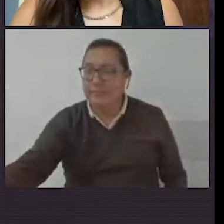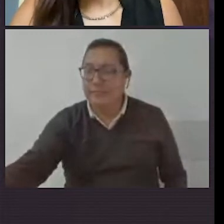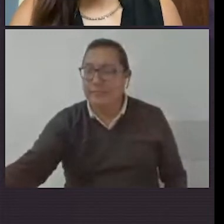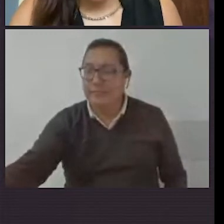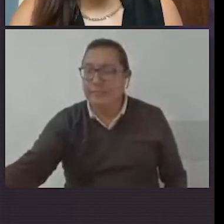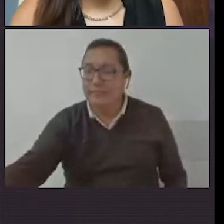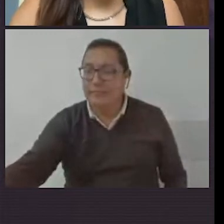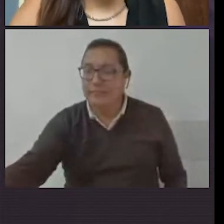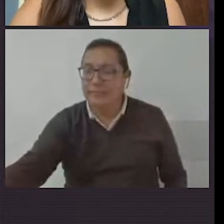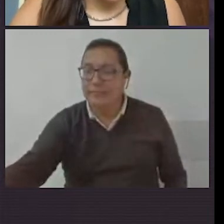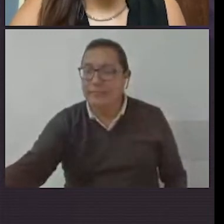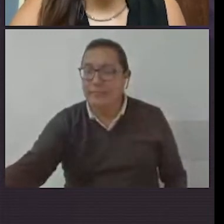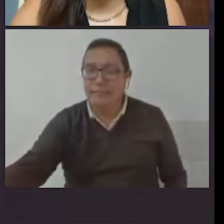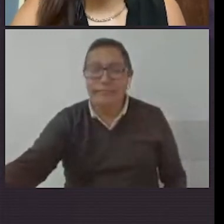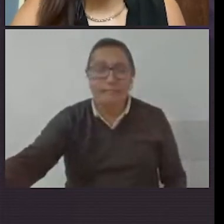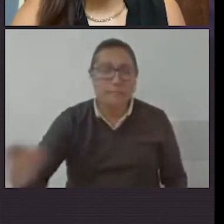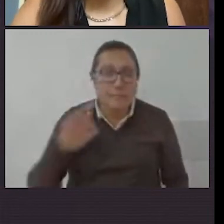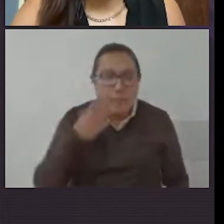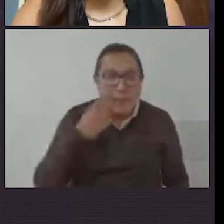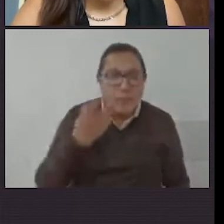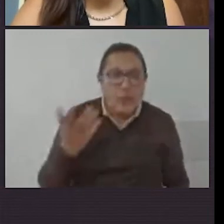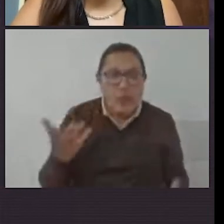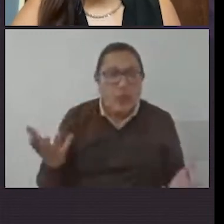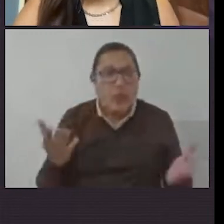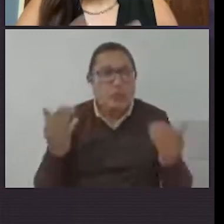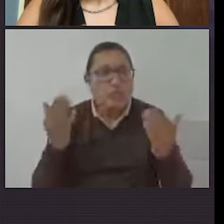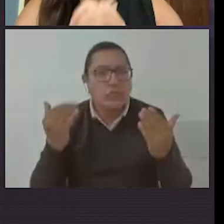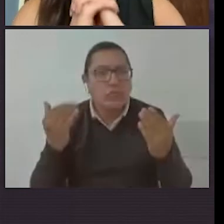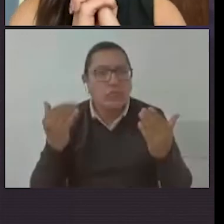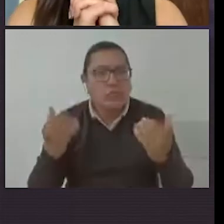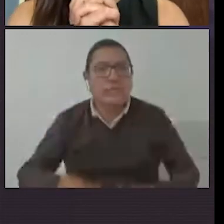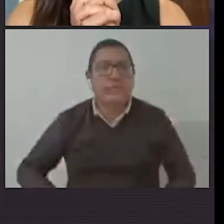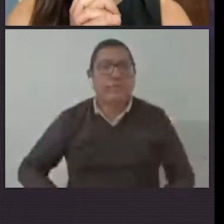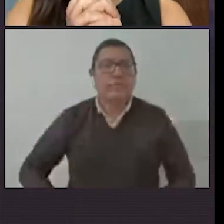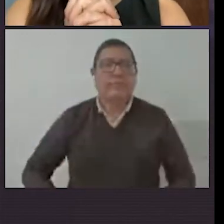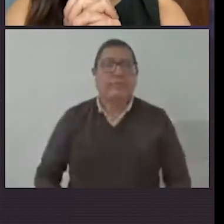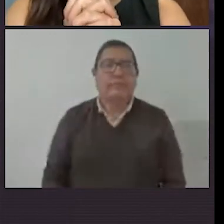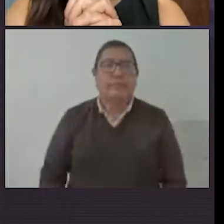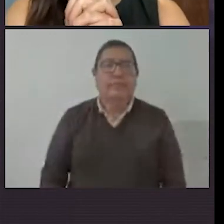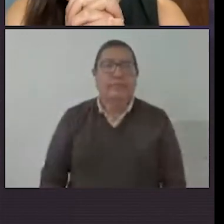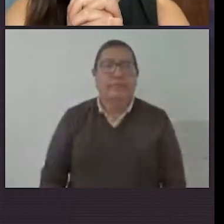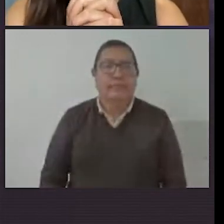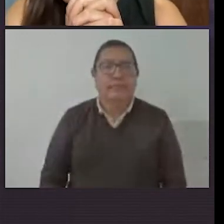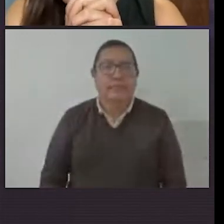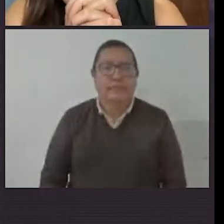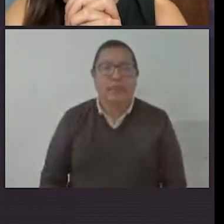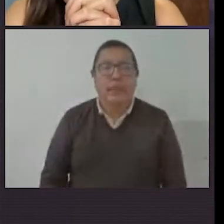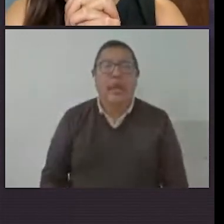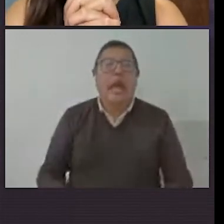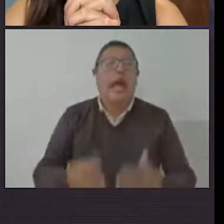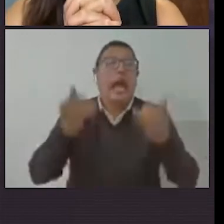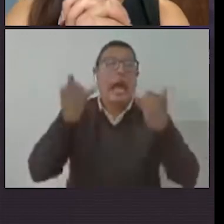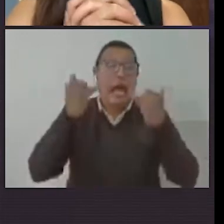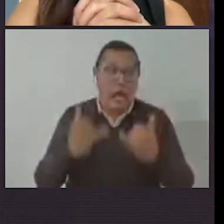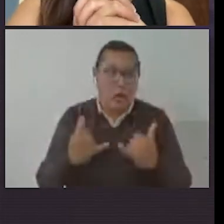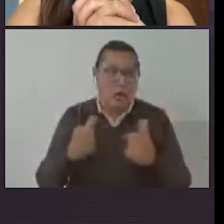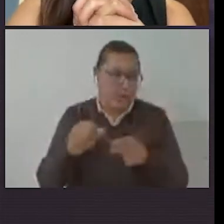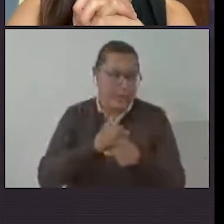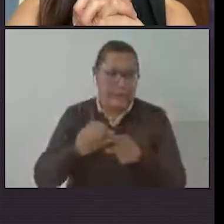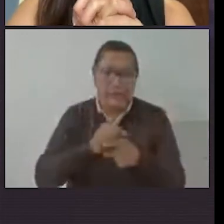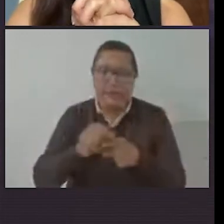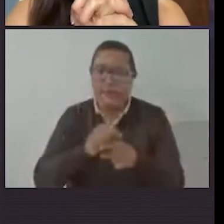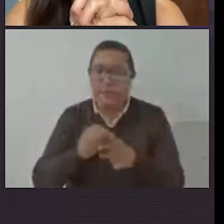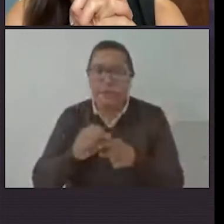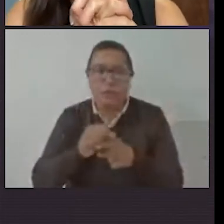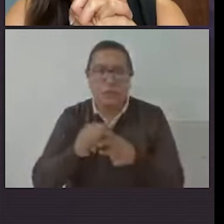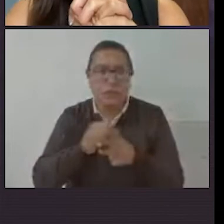Por ahí, ¿cómo vamos? ¿Cómo vamos? Bueno. Y te voy a llevar a que hagamos un ejercicio rápido, que va a ser ya el